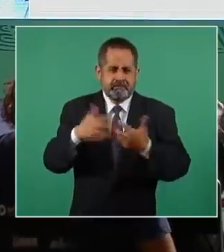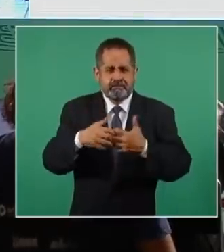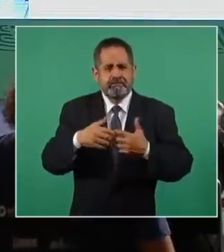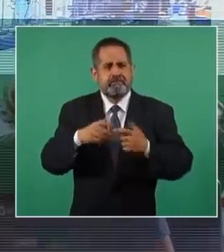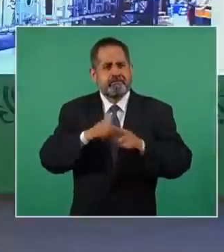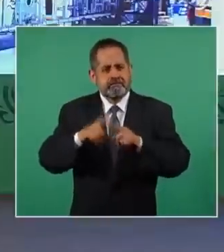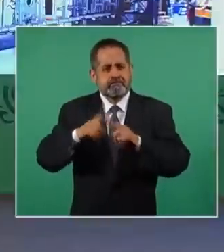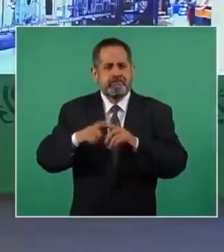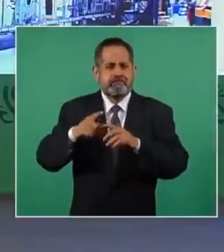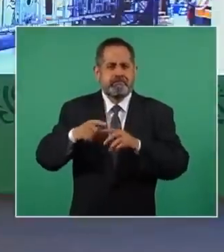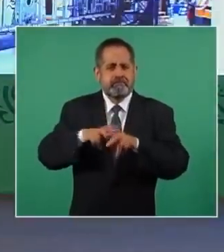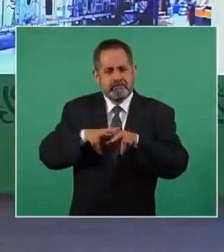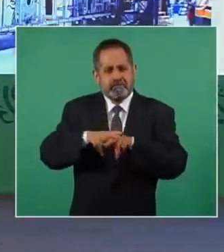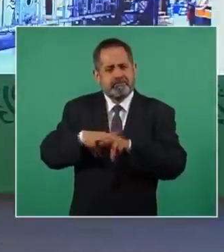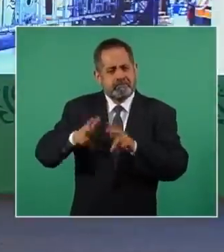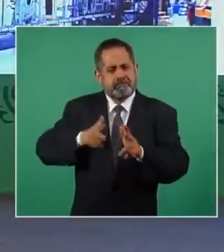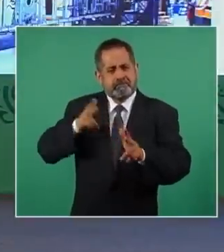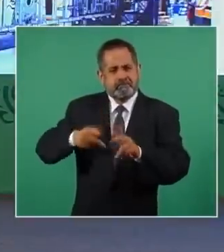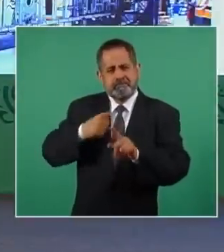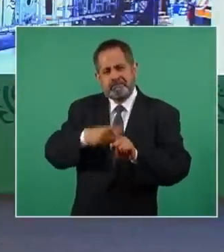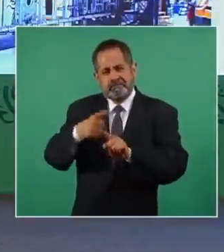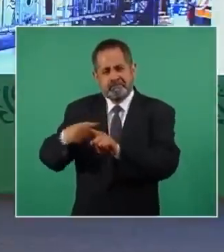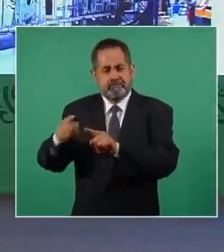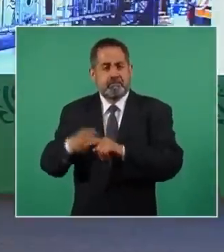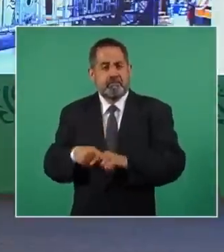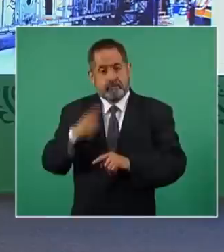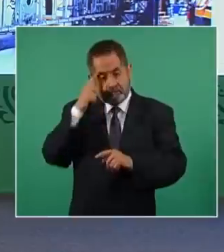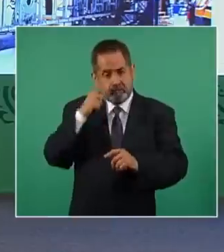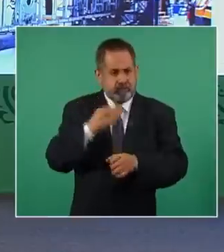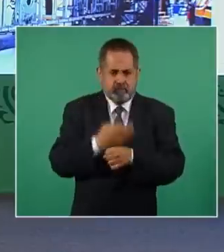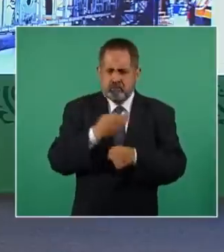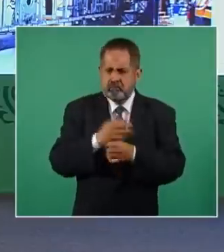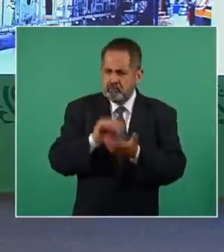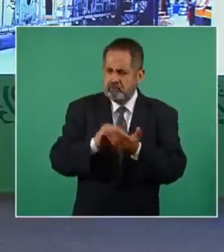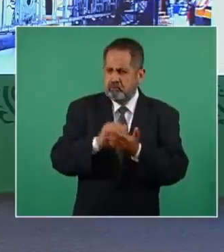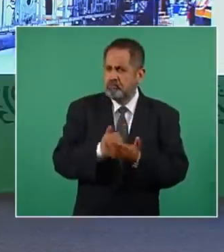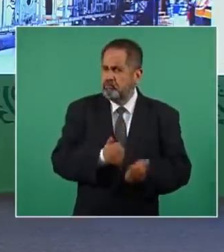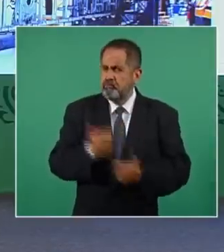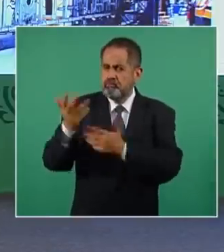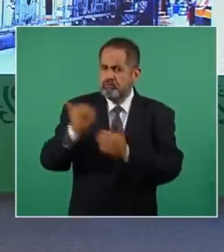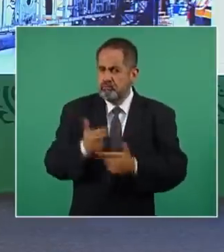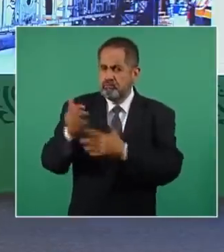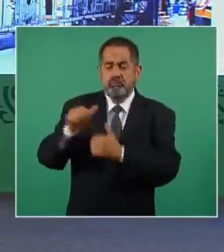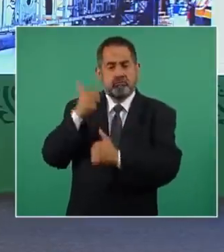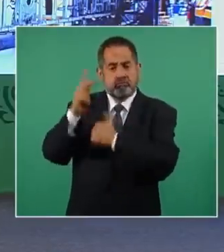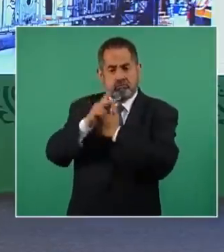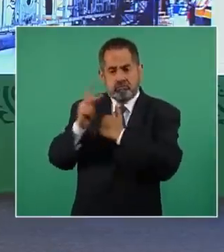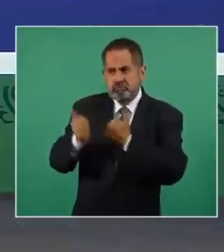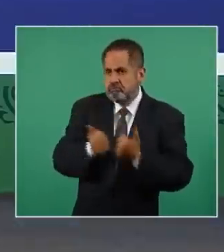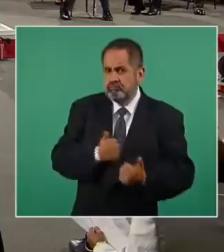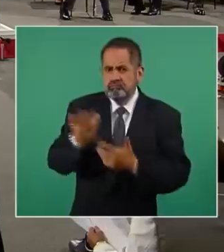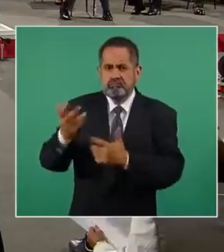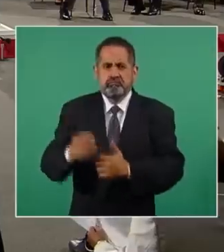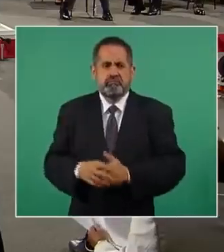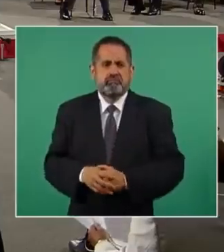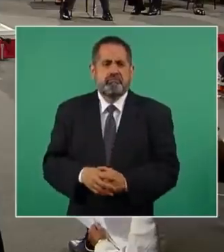actualmente desde Ciudad de Sagún sale a otras partes del planeta, muchos de estos trenes.